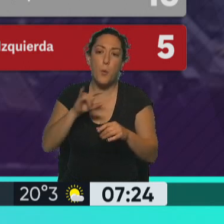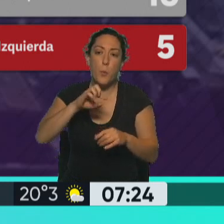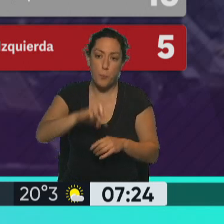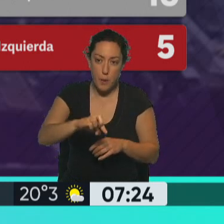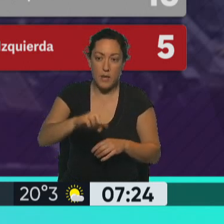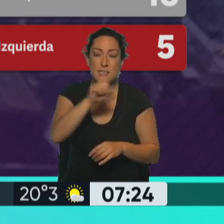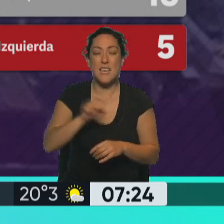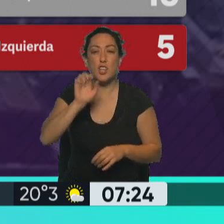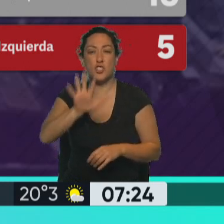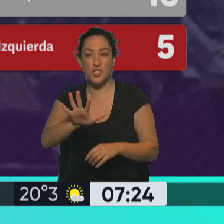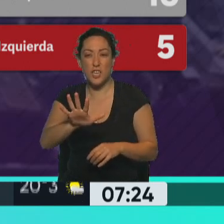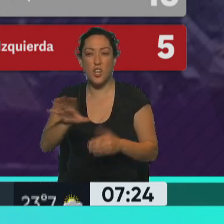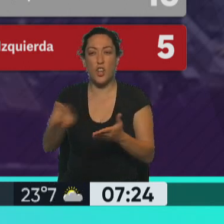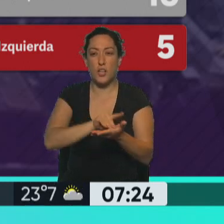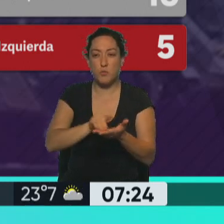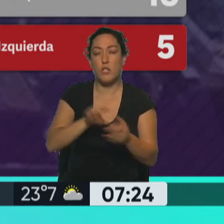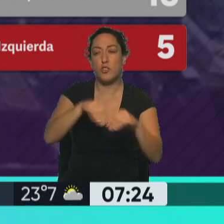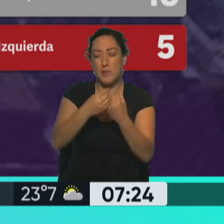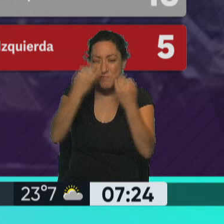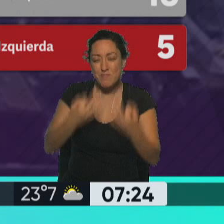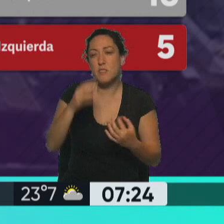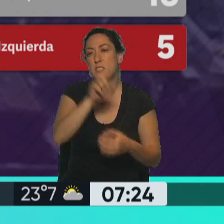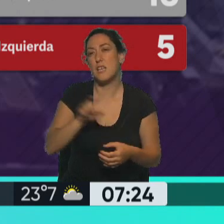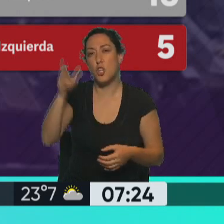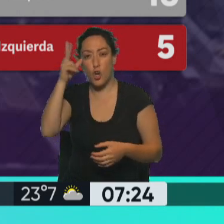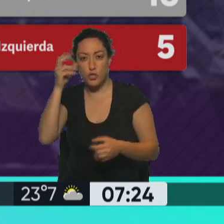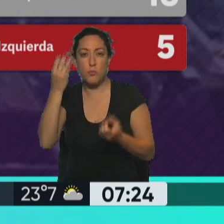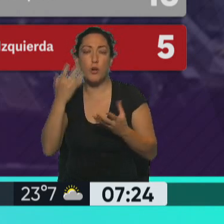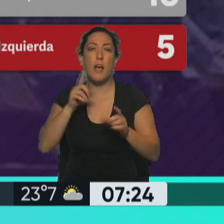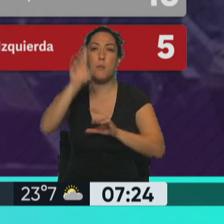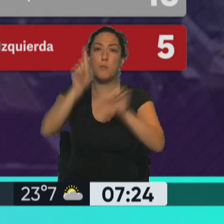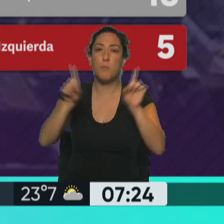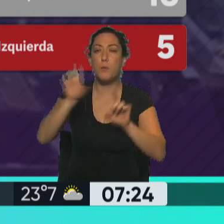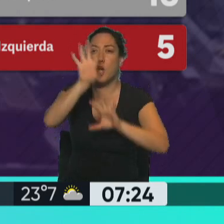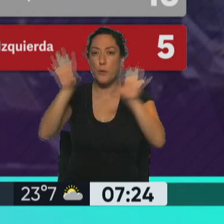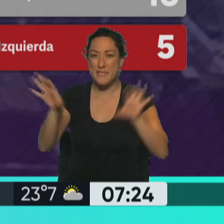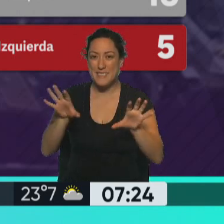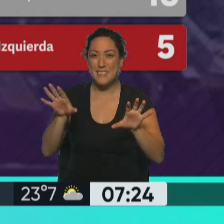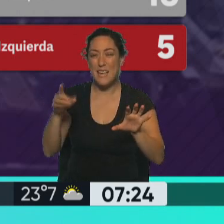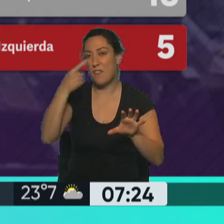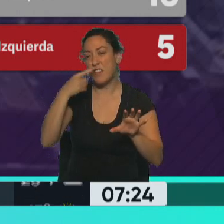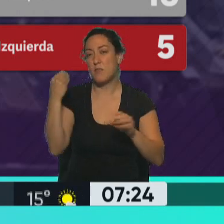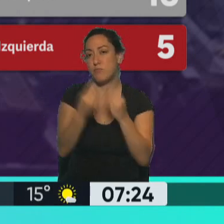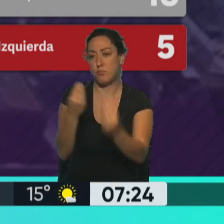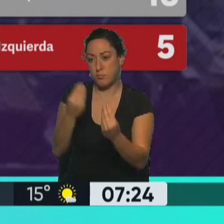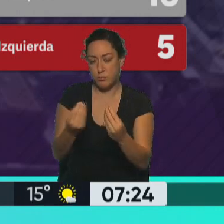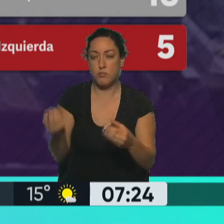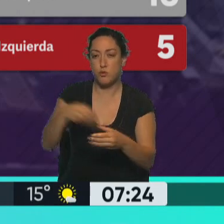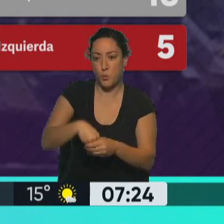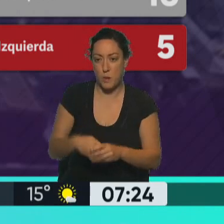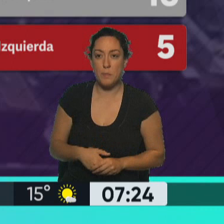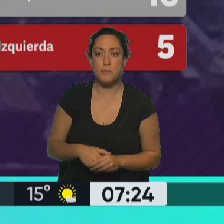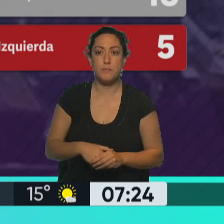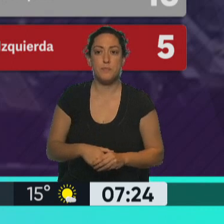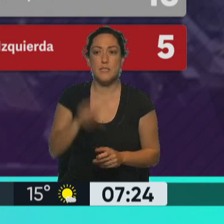son 108 en principio, van a ser porque hay algunos partidos provinciales, algunos diputados que entraron por partidos provinciales y se sumarían, pero bueno, vamos a la